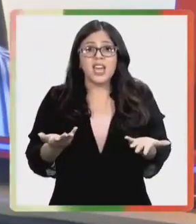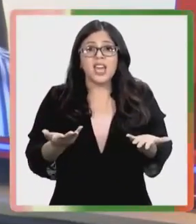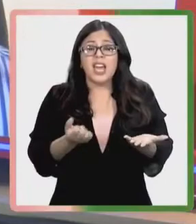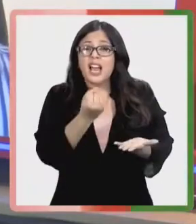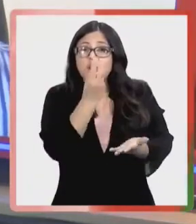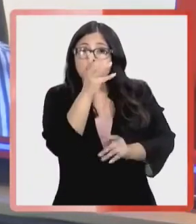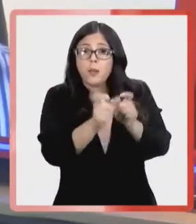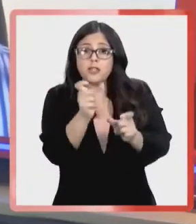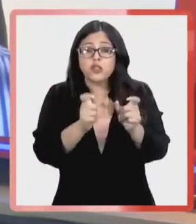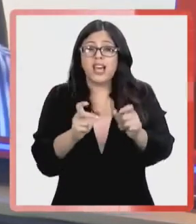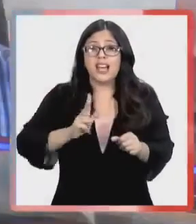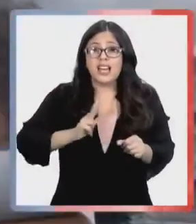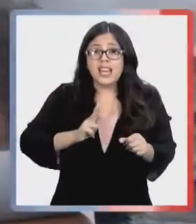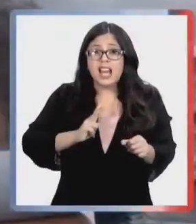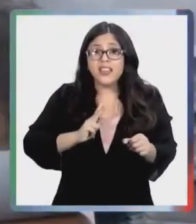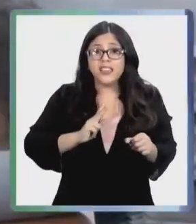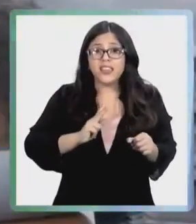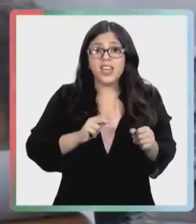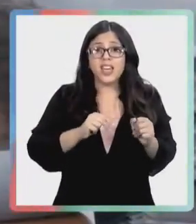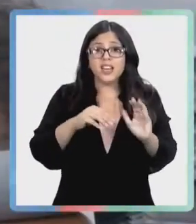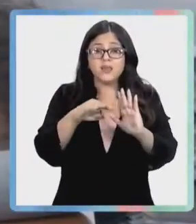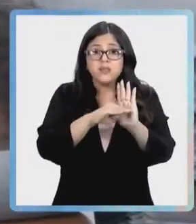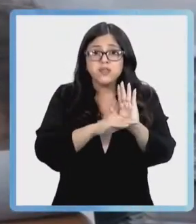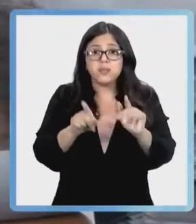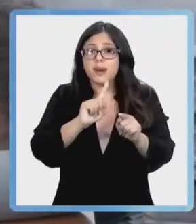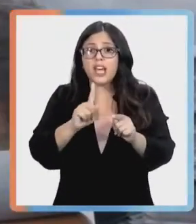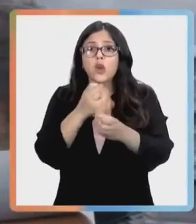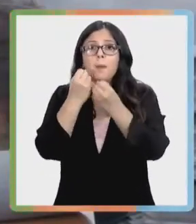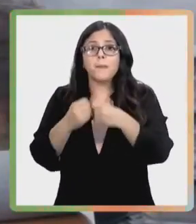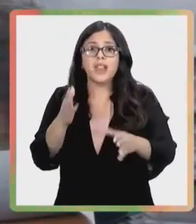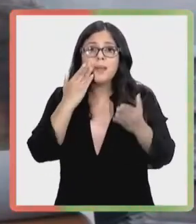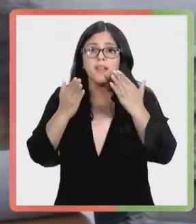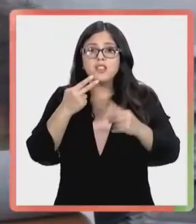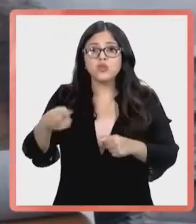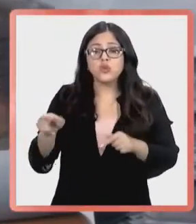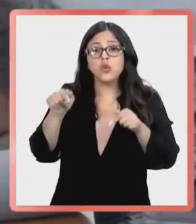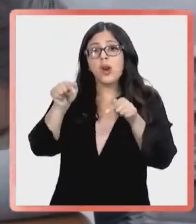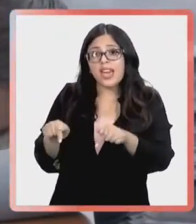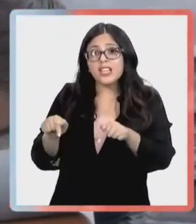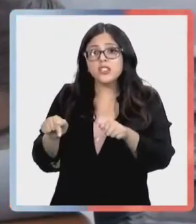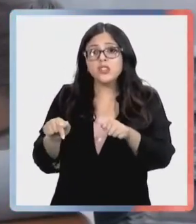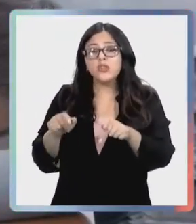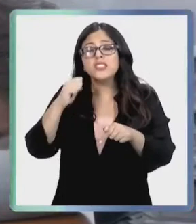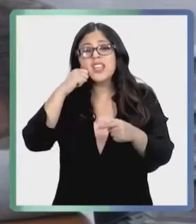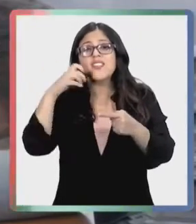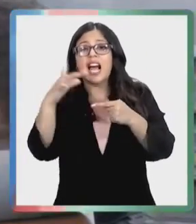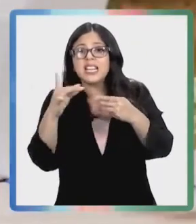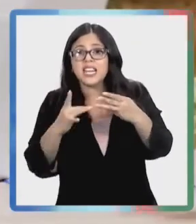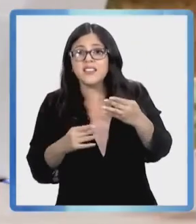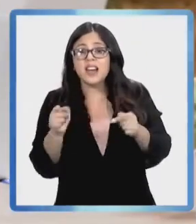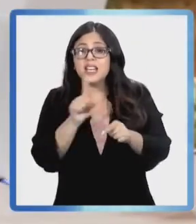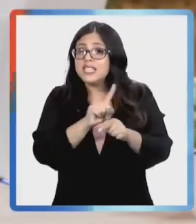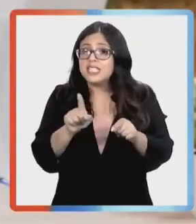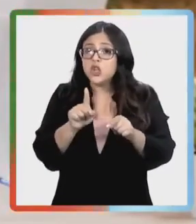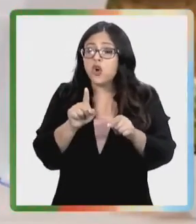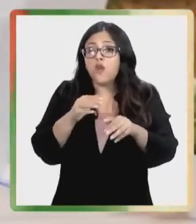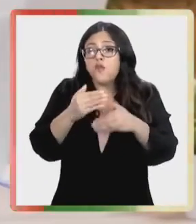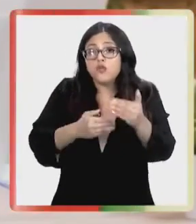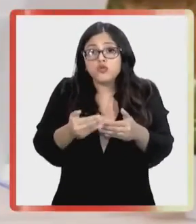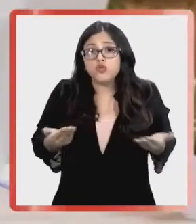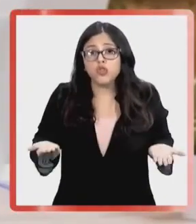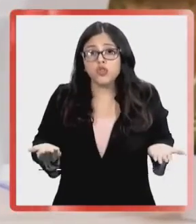esos clientes o personas que están en ese ISAPRE para que no pierdan sus beneficios. Eso se va a buscar como una alternativa. Si no resultase